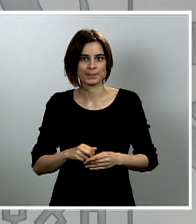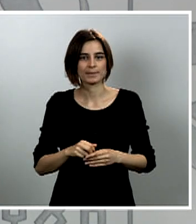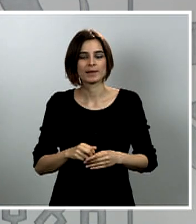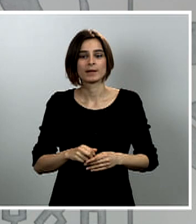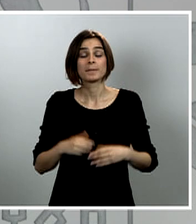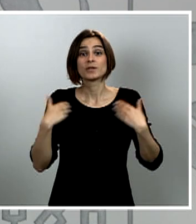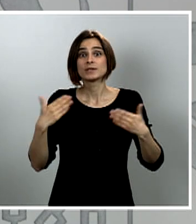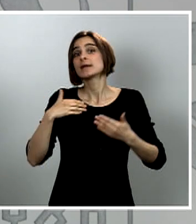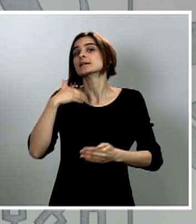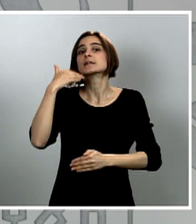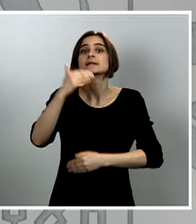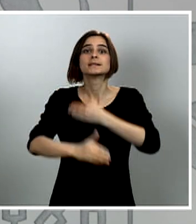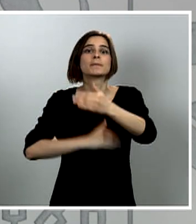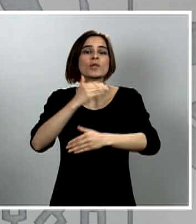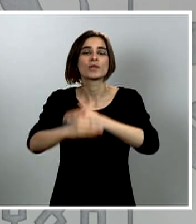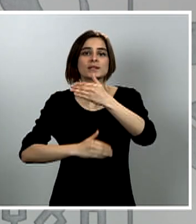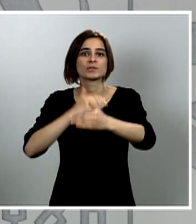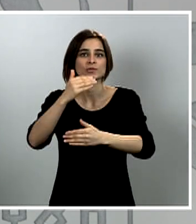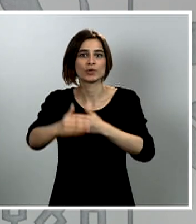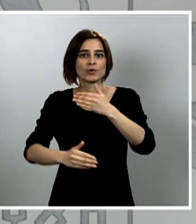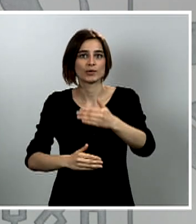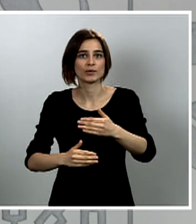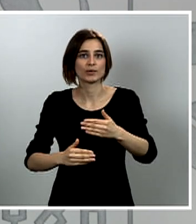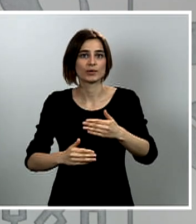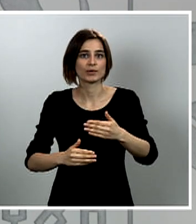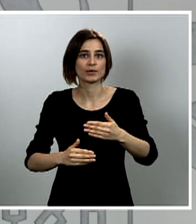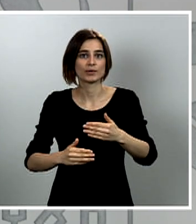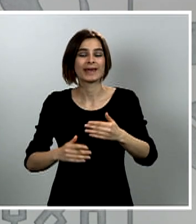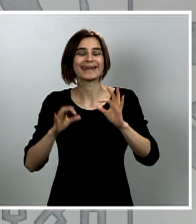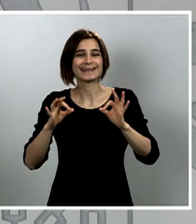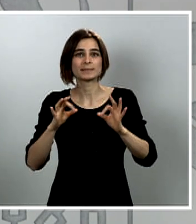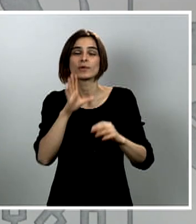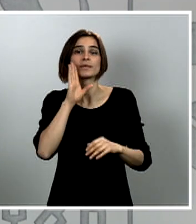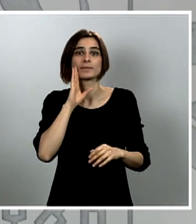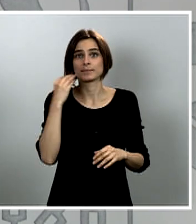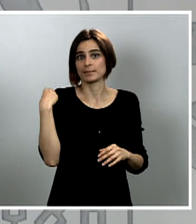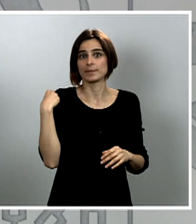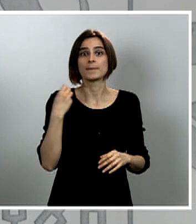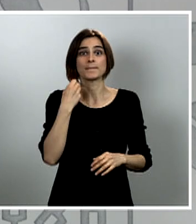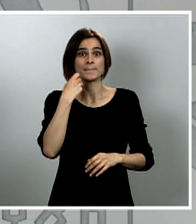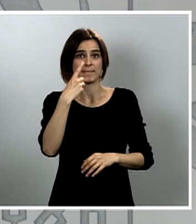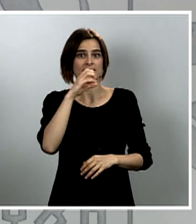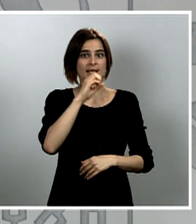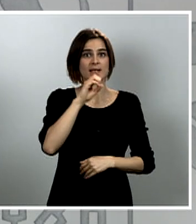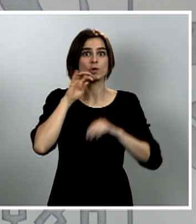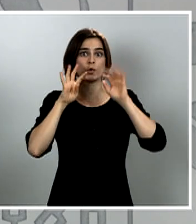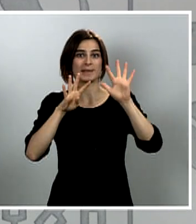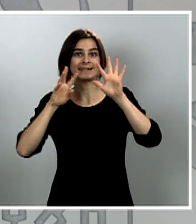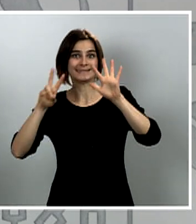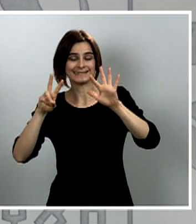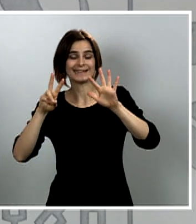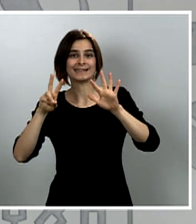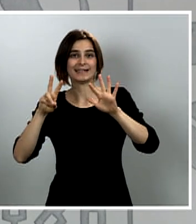lo que hace que esos 1.097 casos de Madrid, por supuesto que hay todavía algunos casos nuevos recién